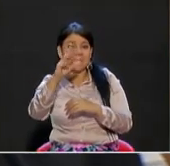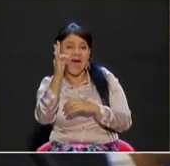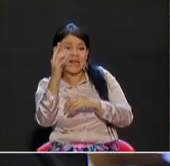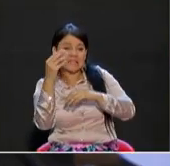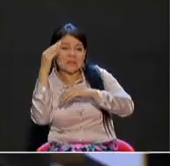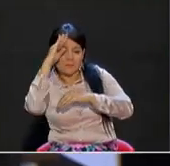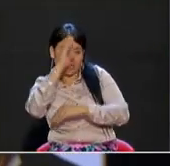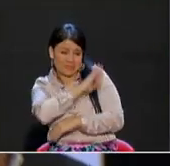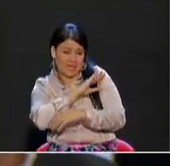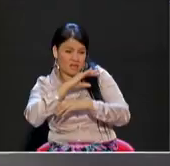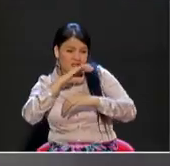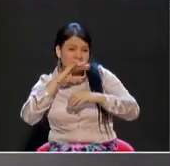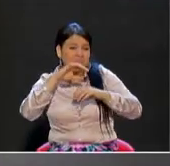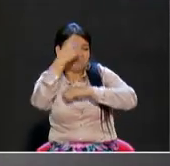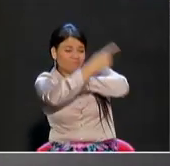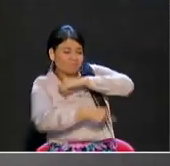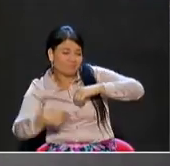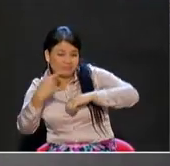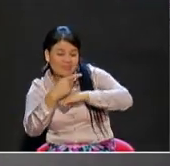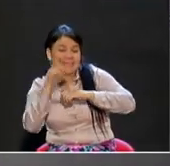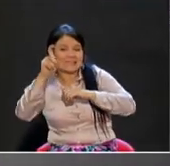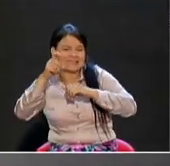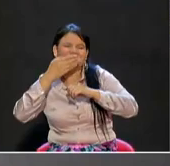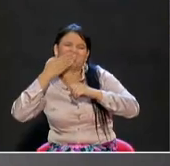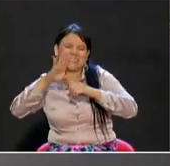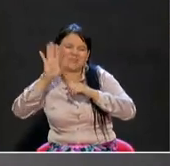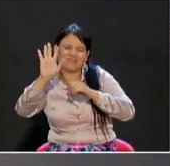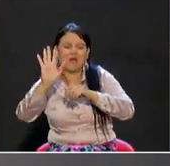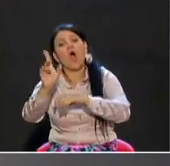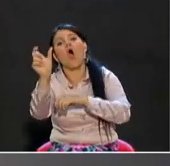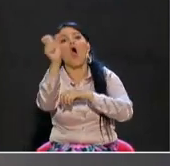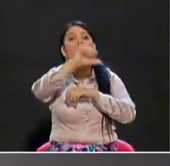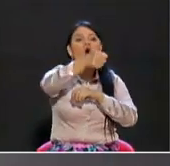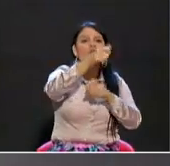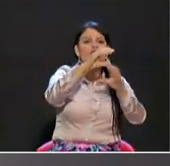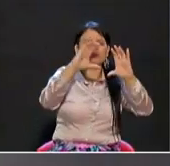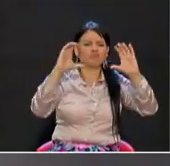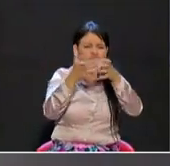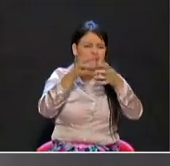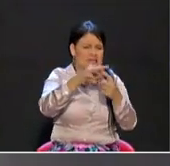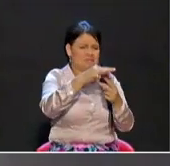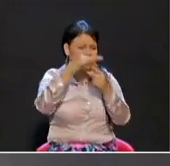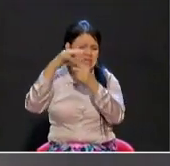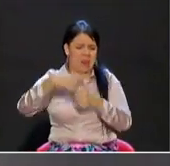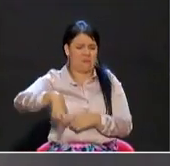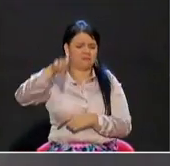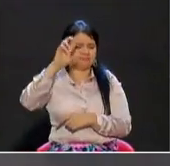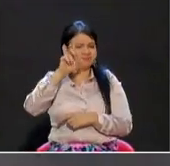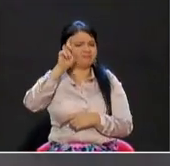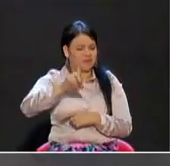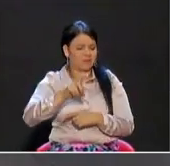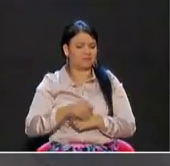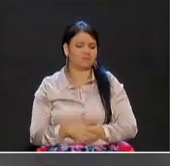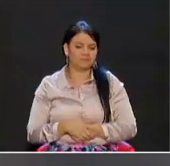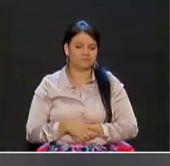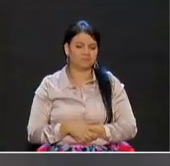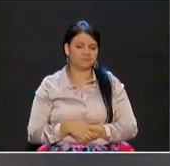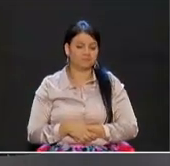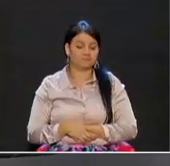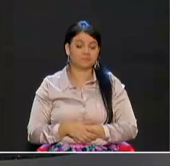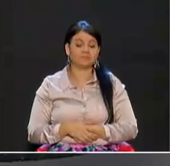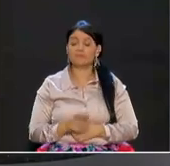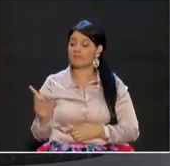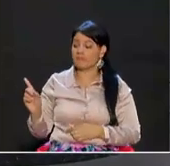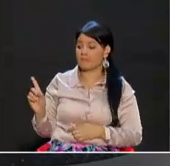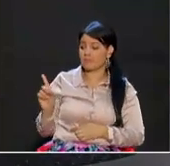nueva policía antidisturbio le necesitamos muy bien ya vamos casi por una hora y cuarto de debate vamos a darle espacio en este